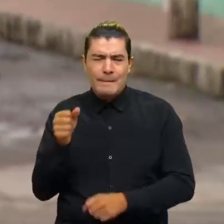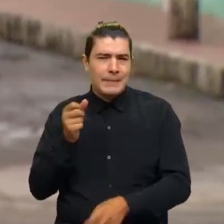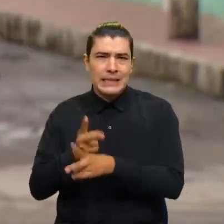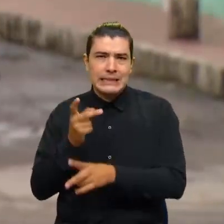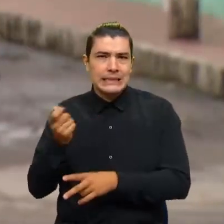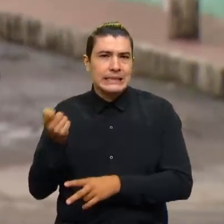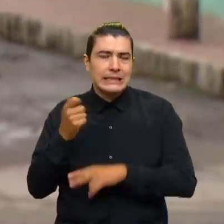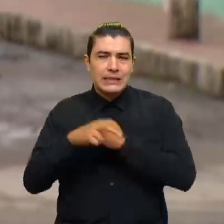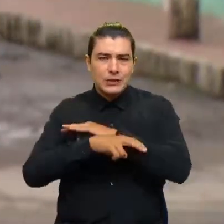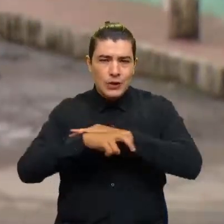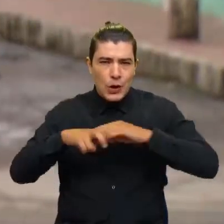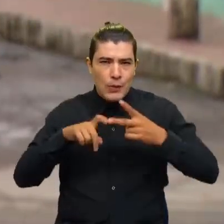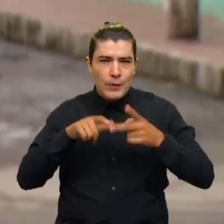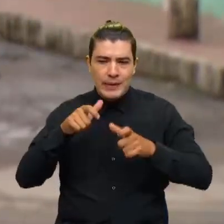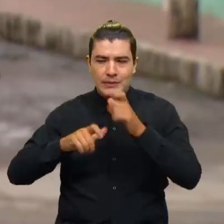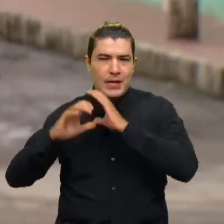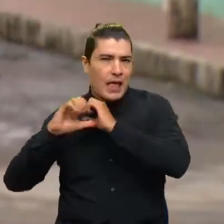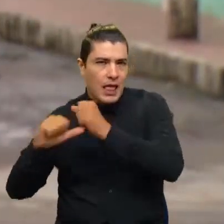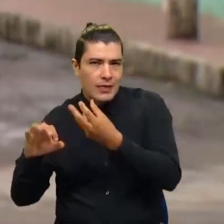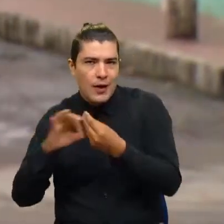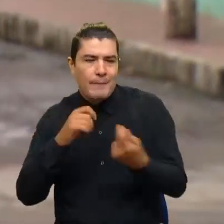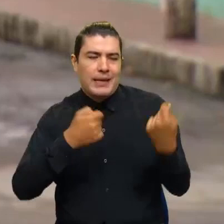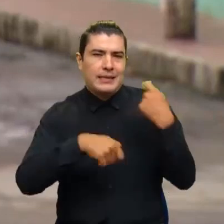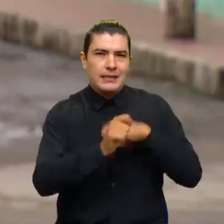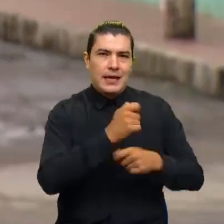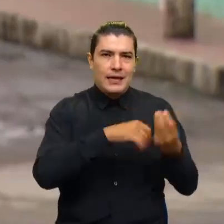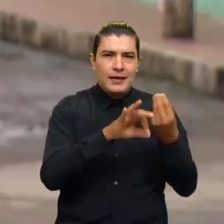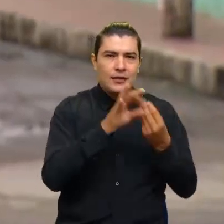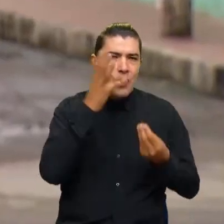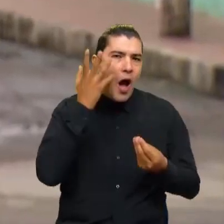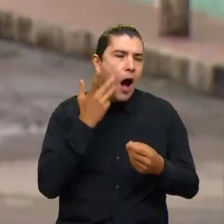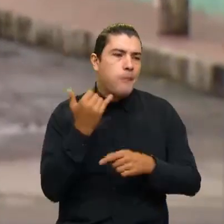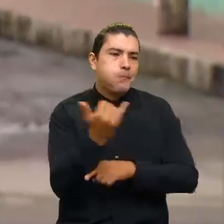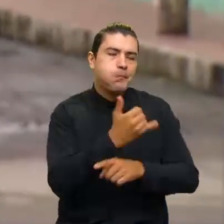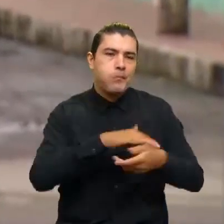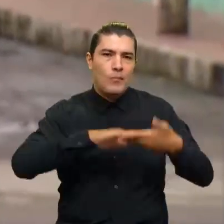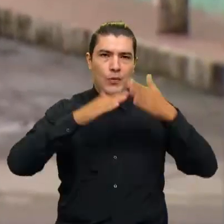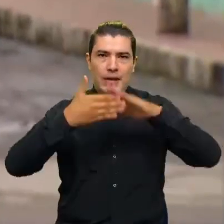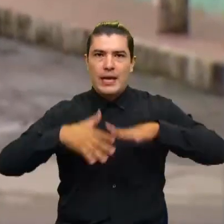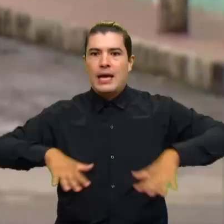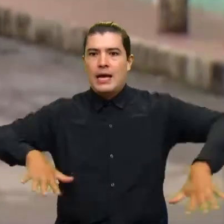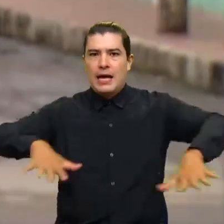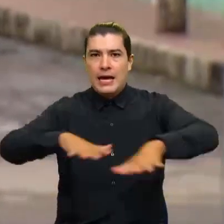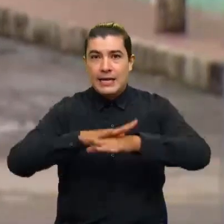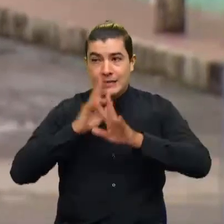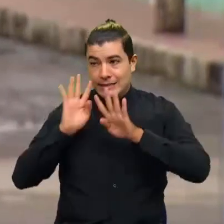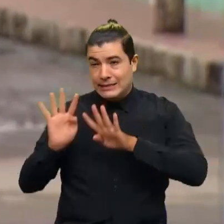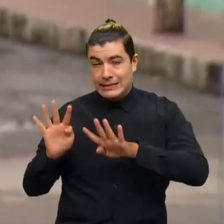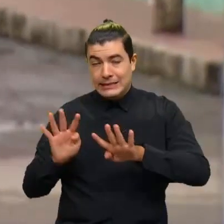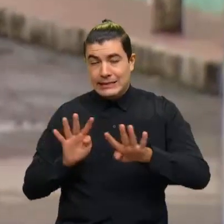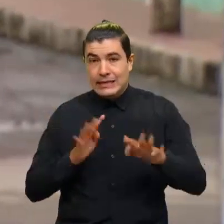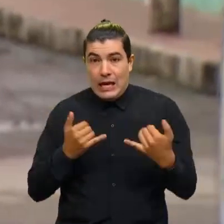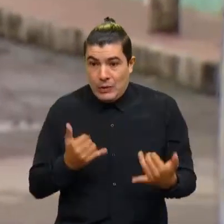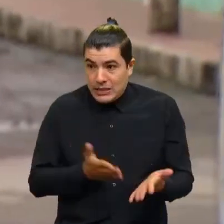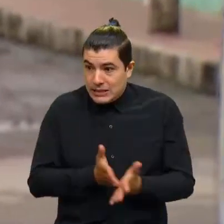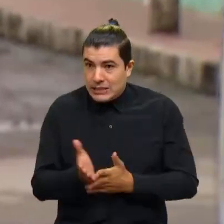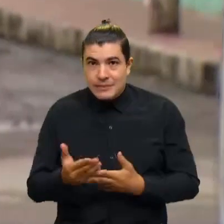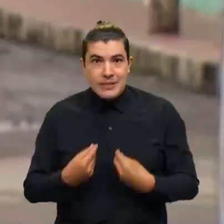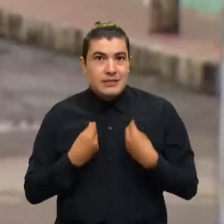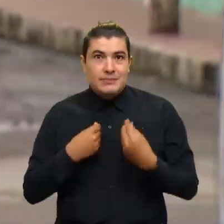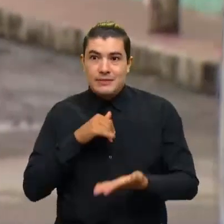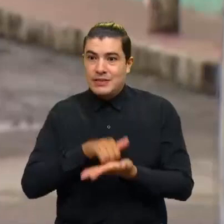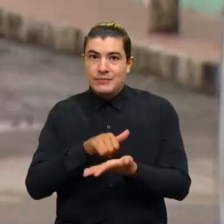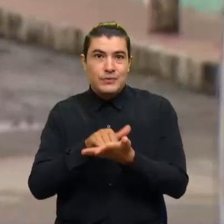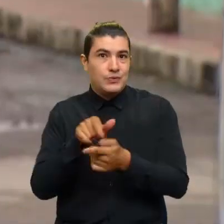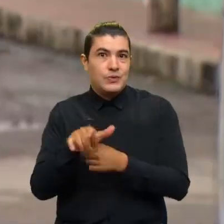inseguridad, robos, consumidores y expendedores era el pan de cada día que sus habitantes debían vivir y están viviendo actualmente.